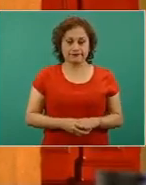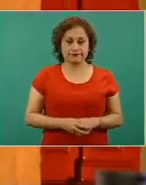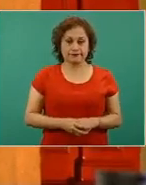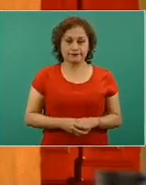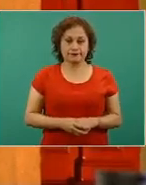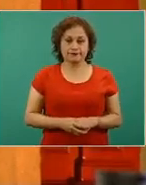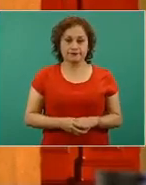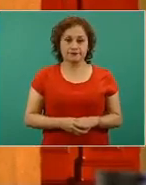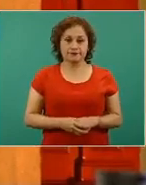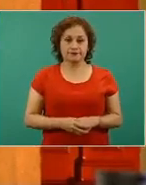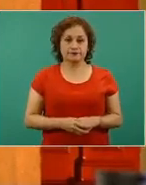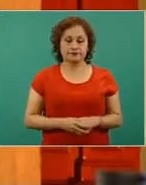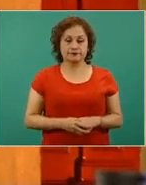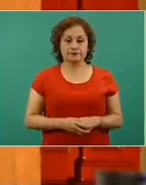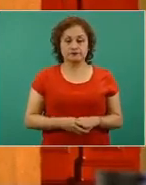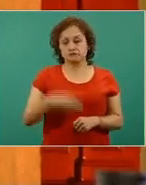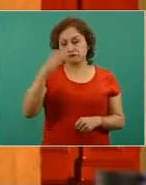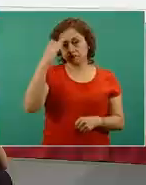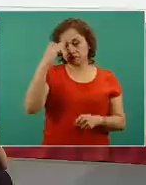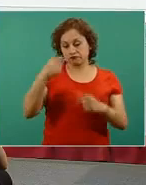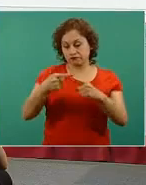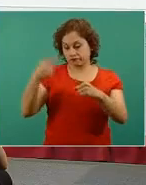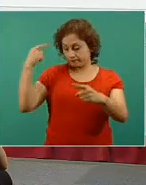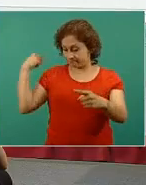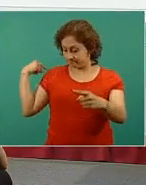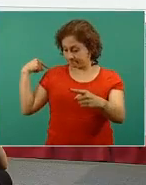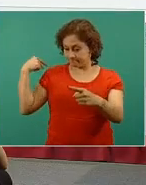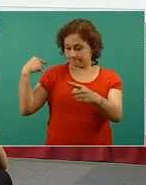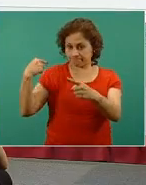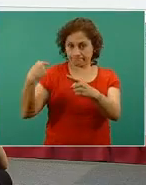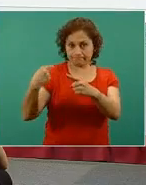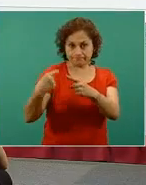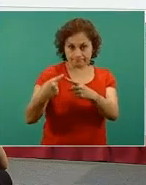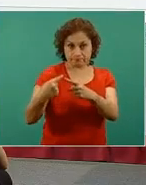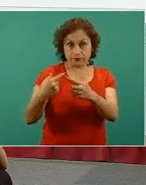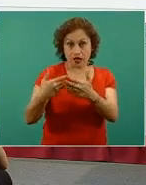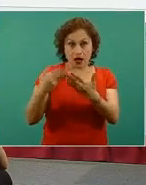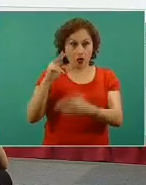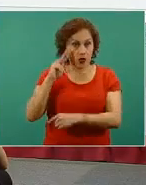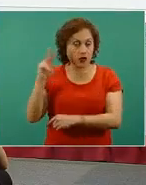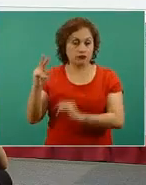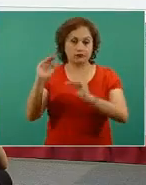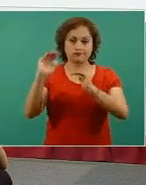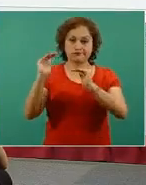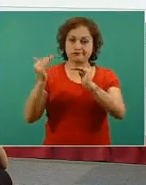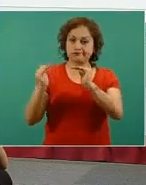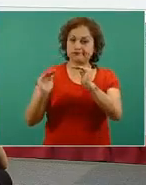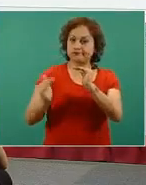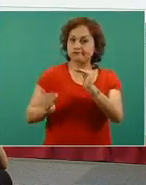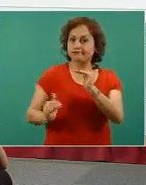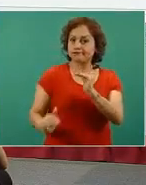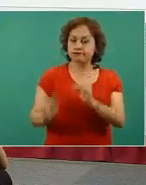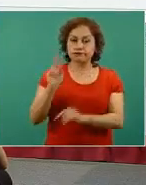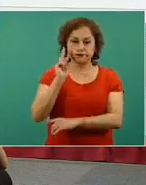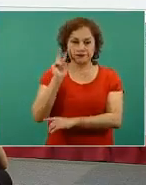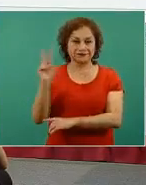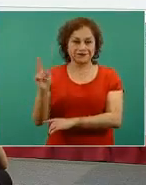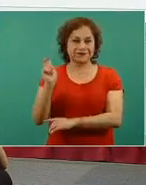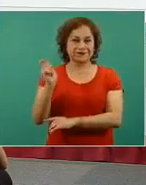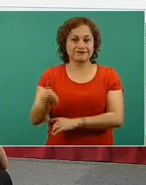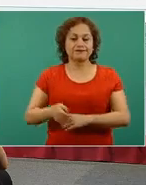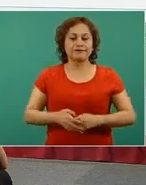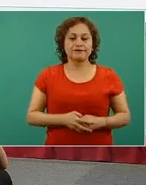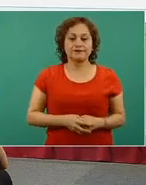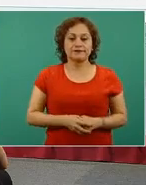ha pasado pues el tiempo, la letalidad ha disminuido. Podemos visualizar, de hecho, que prácticamente